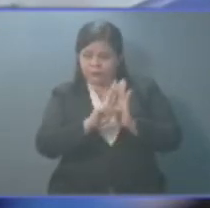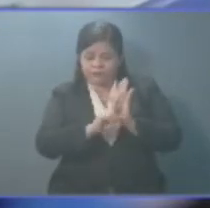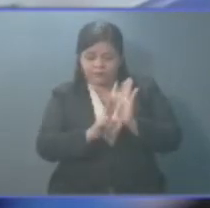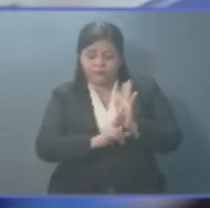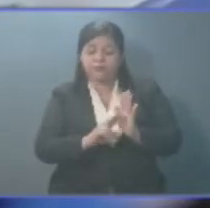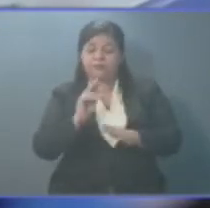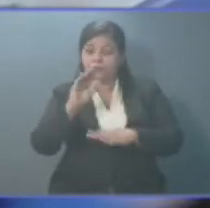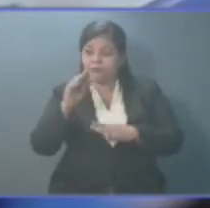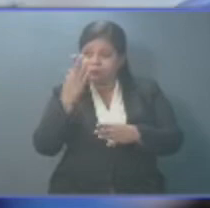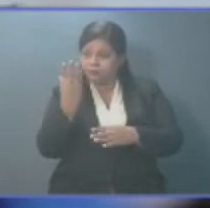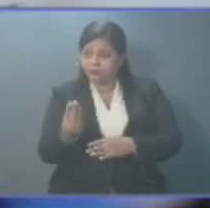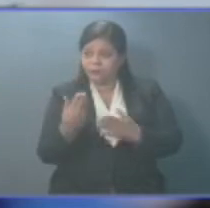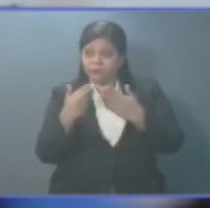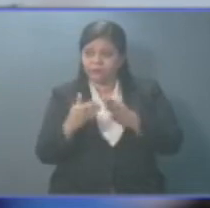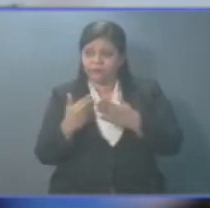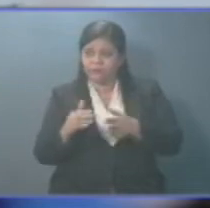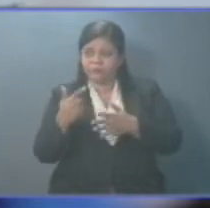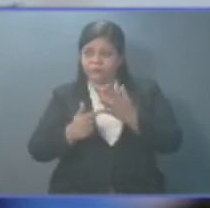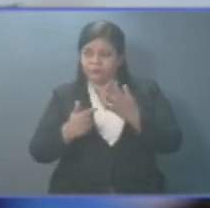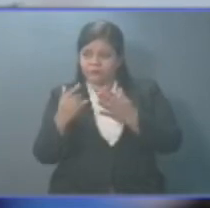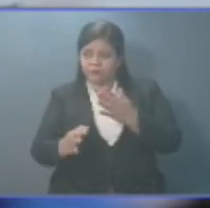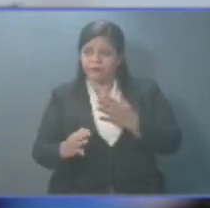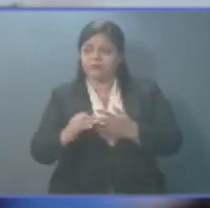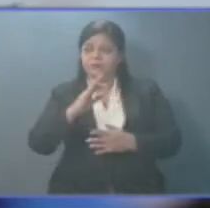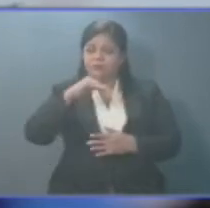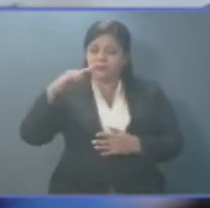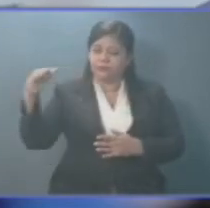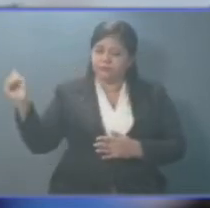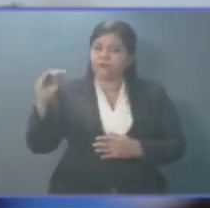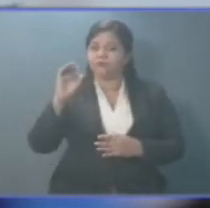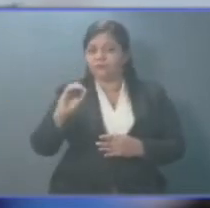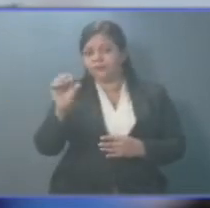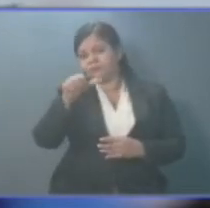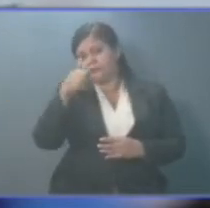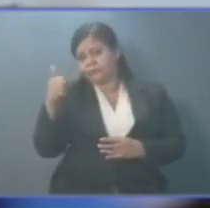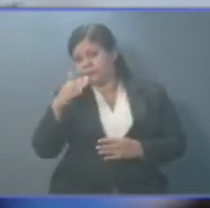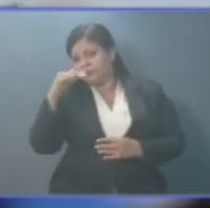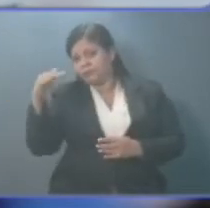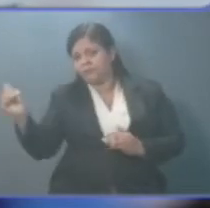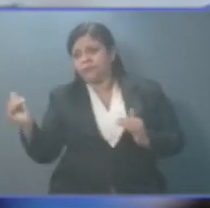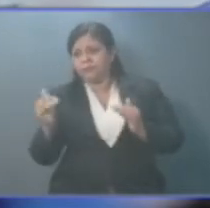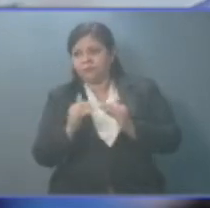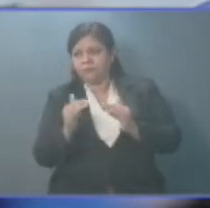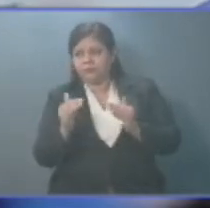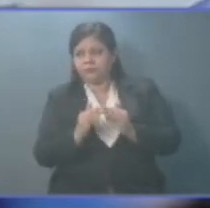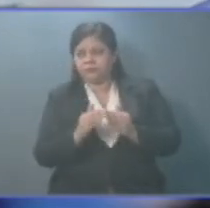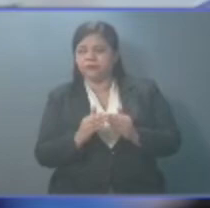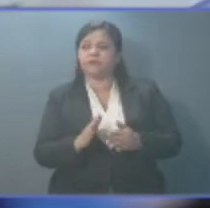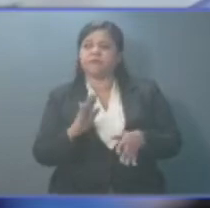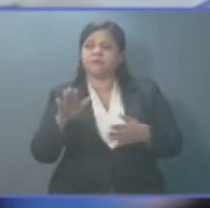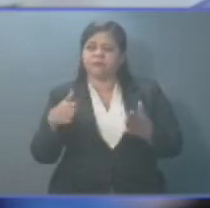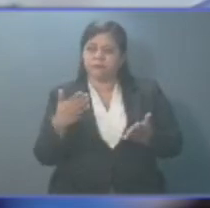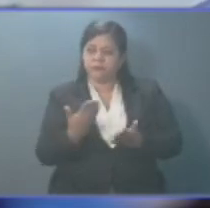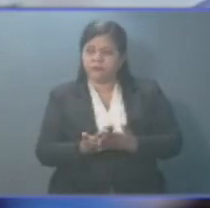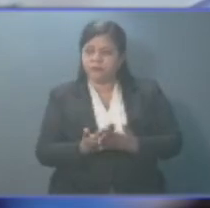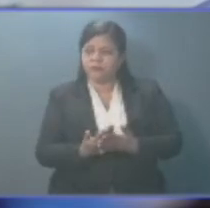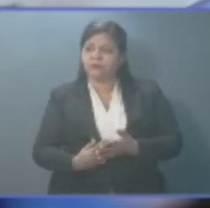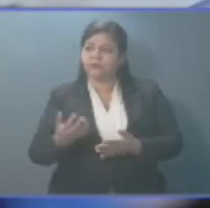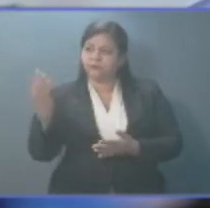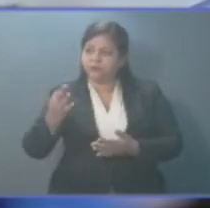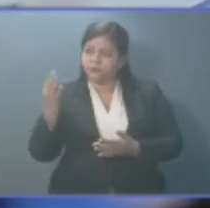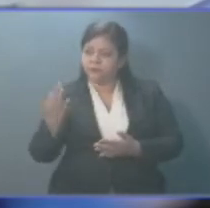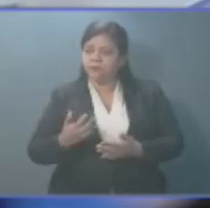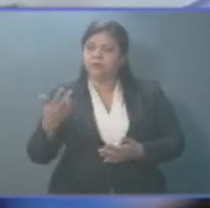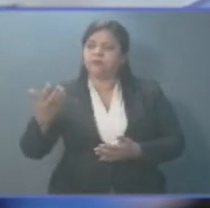de las distintas leyes nacionales e internacionales y la Constitución, eso es necesario